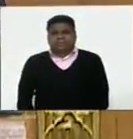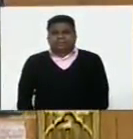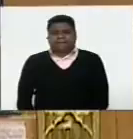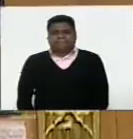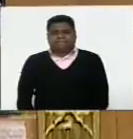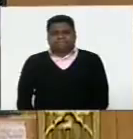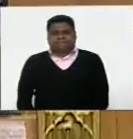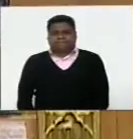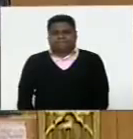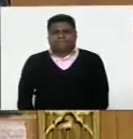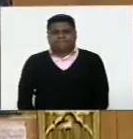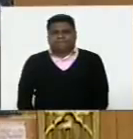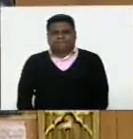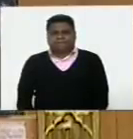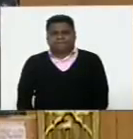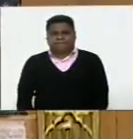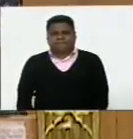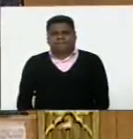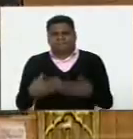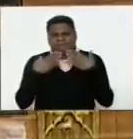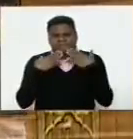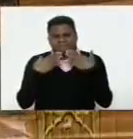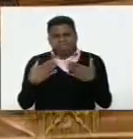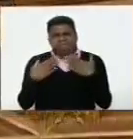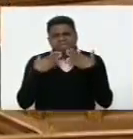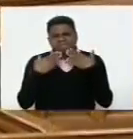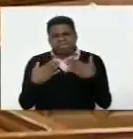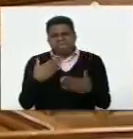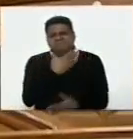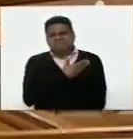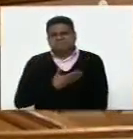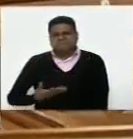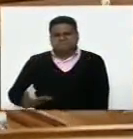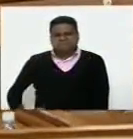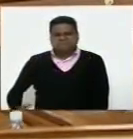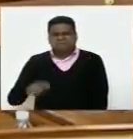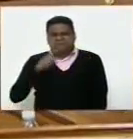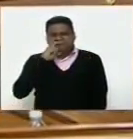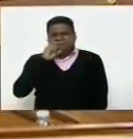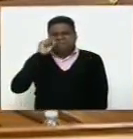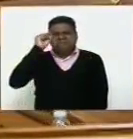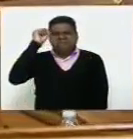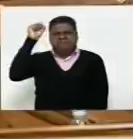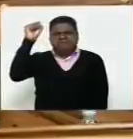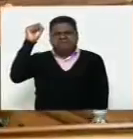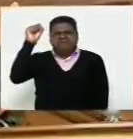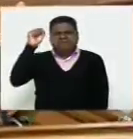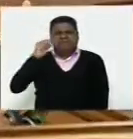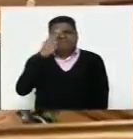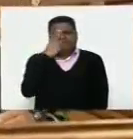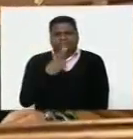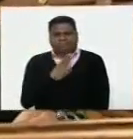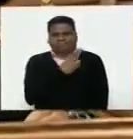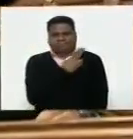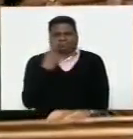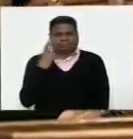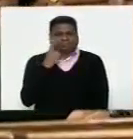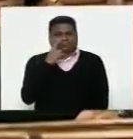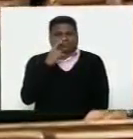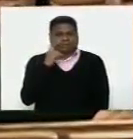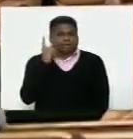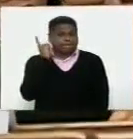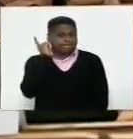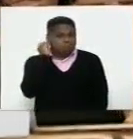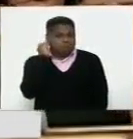Por eso nuestro agradecimiento al presidente Nicolás Maduro por su compromiso con la mujer